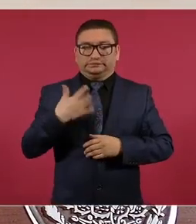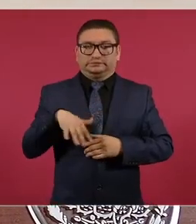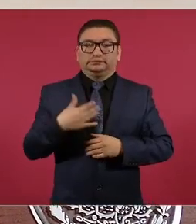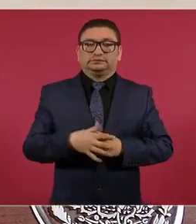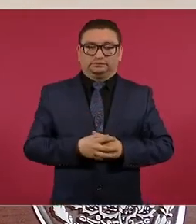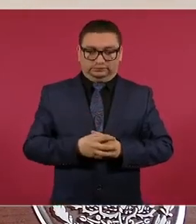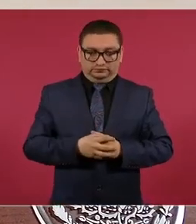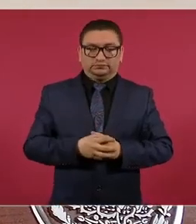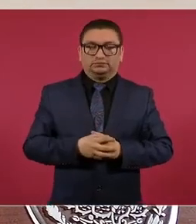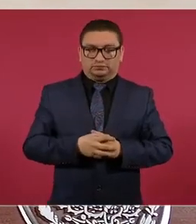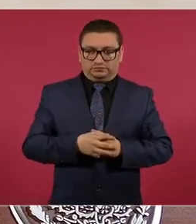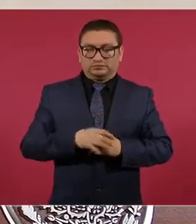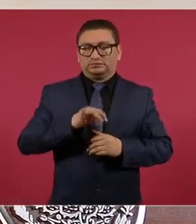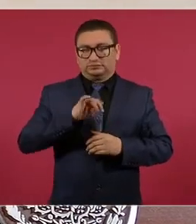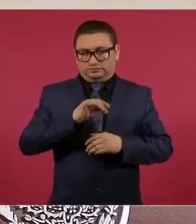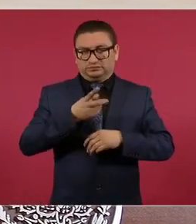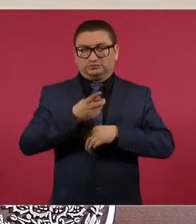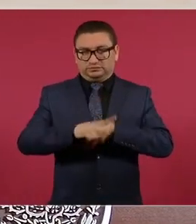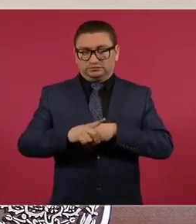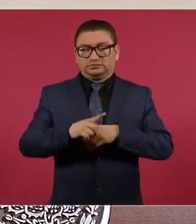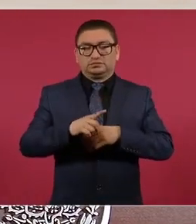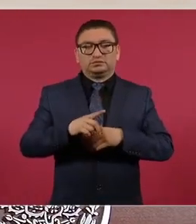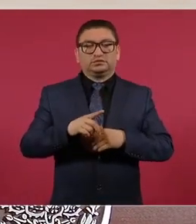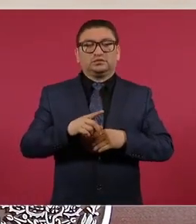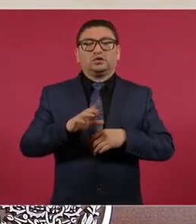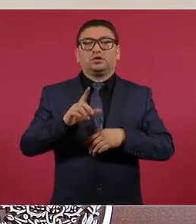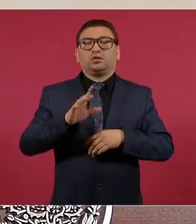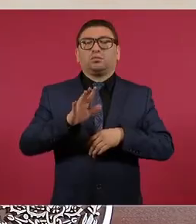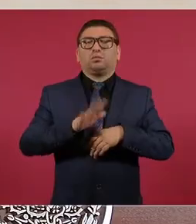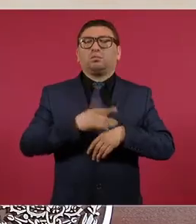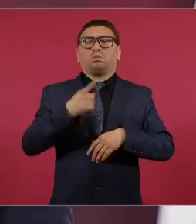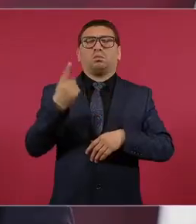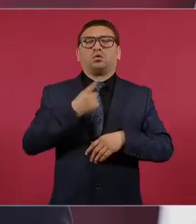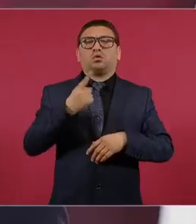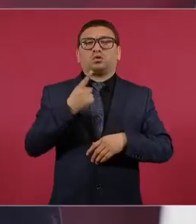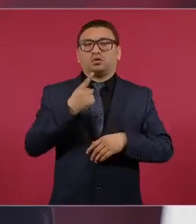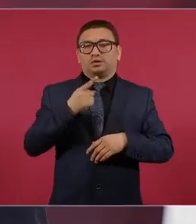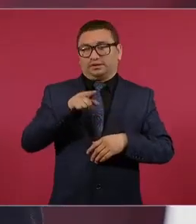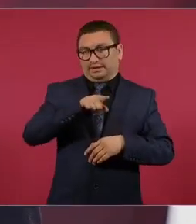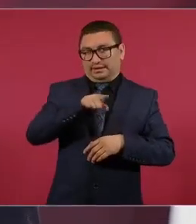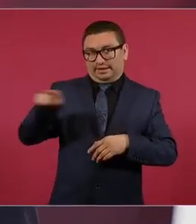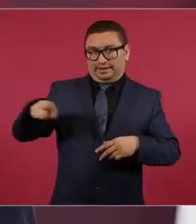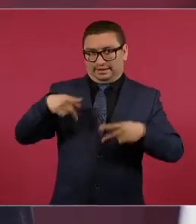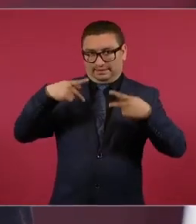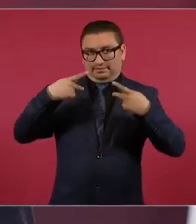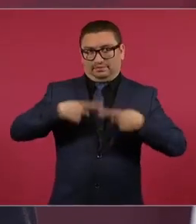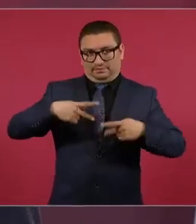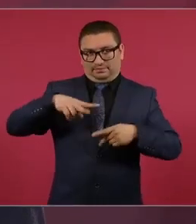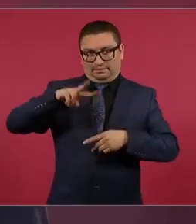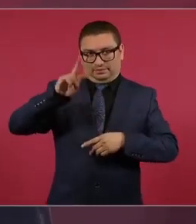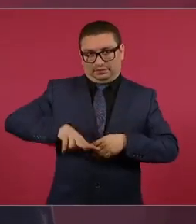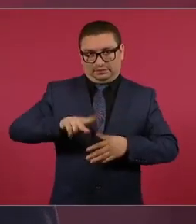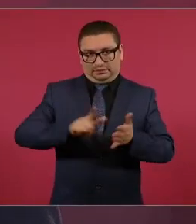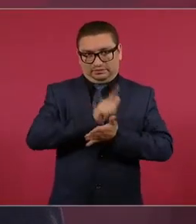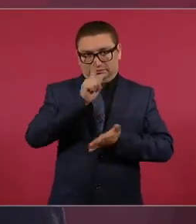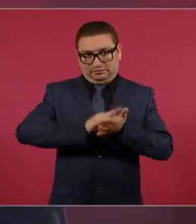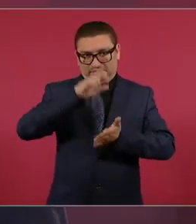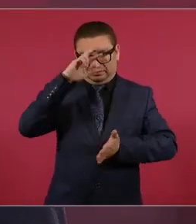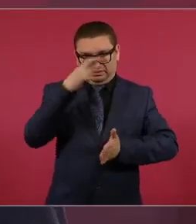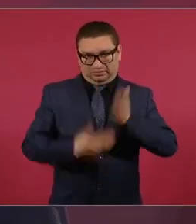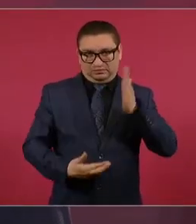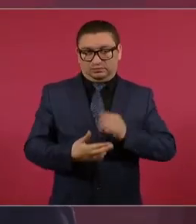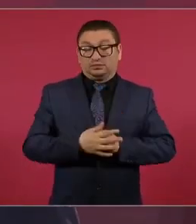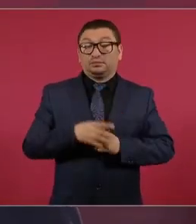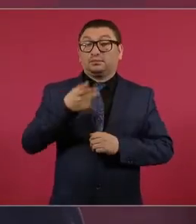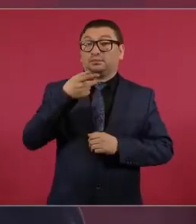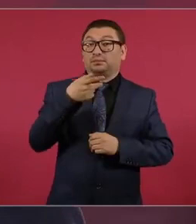muchoa mucho cuando se comete un delito pero cuando alguien